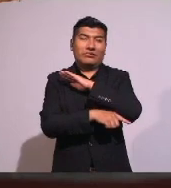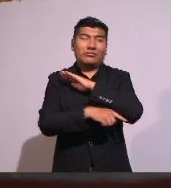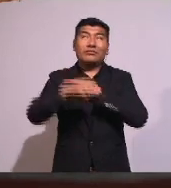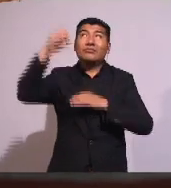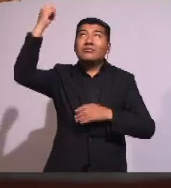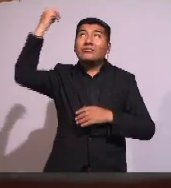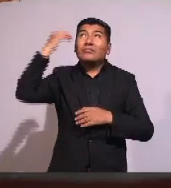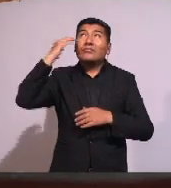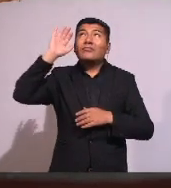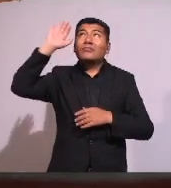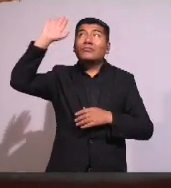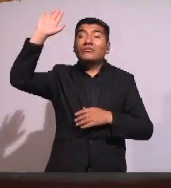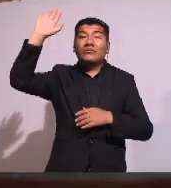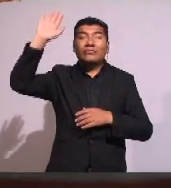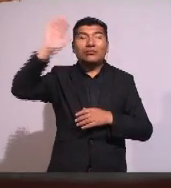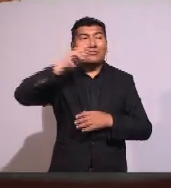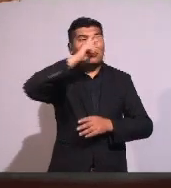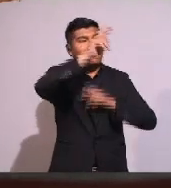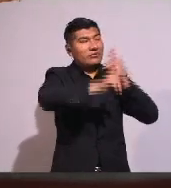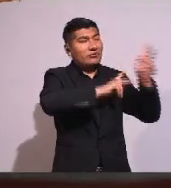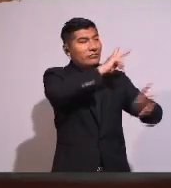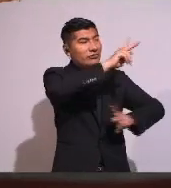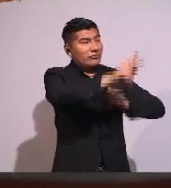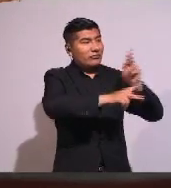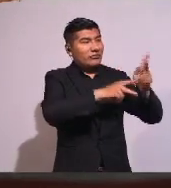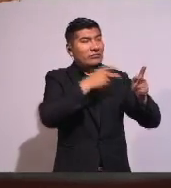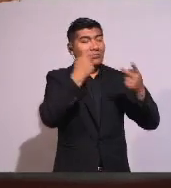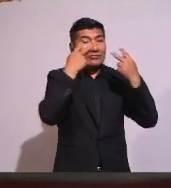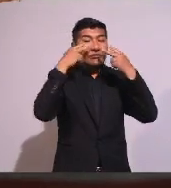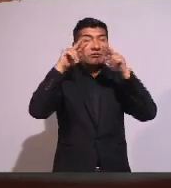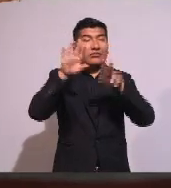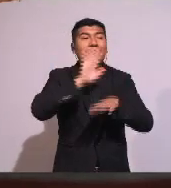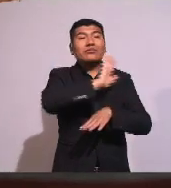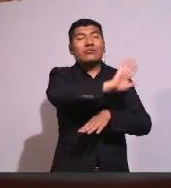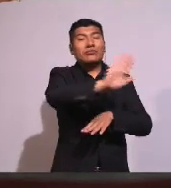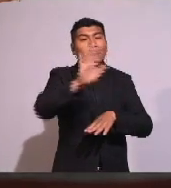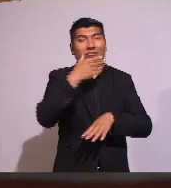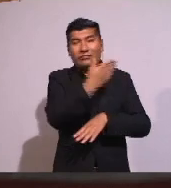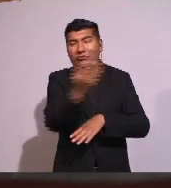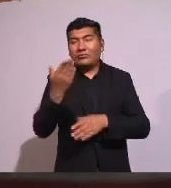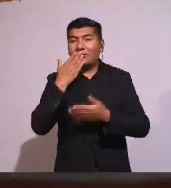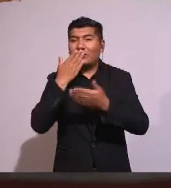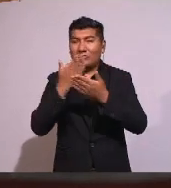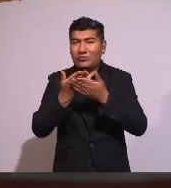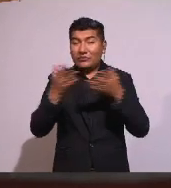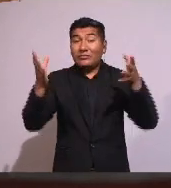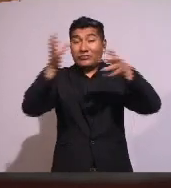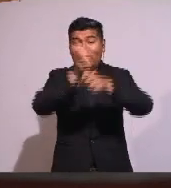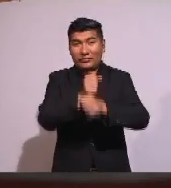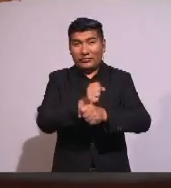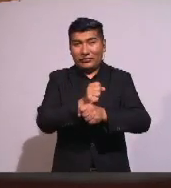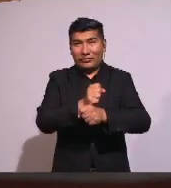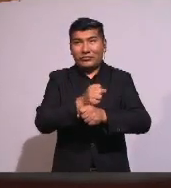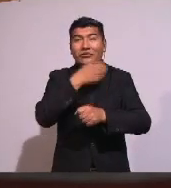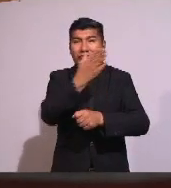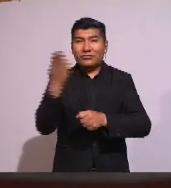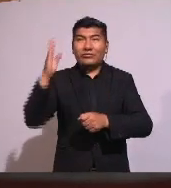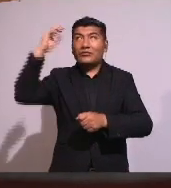Alumbre su luz a los hombres para que vean sus buenas obras, es decir, las obras de la